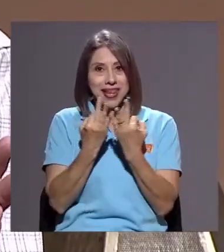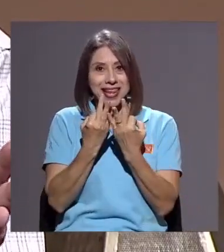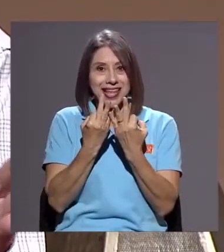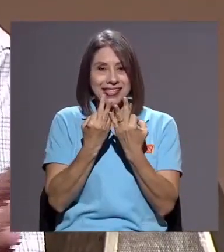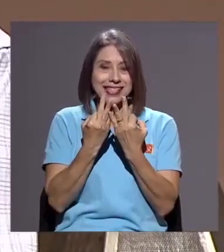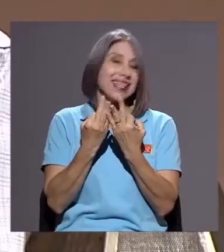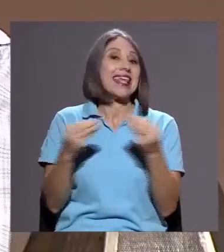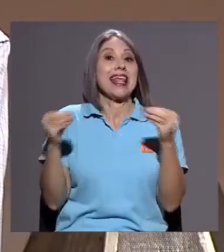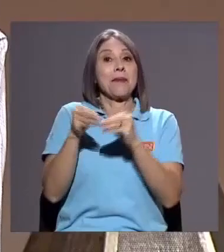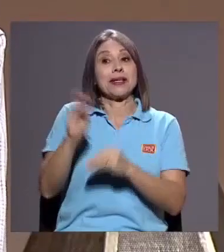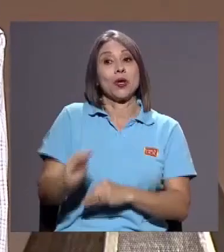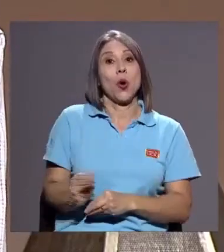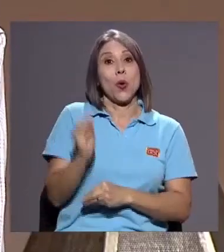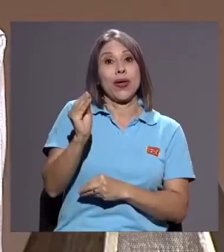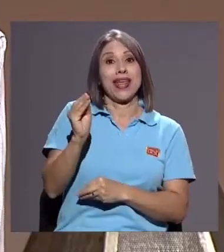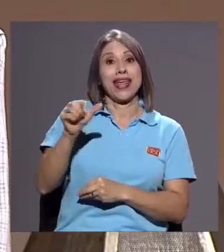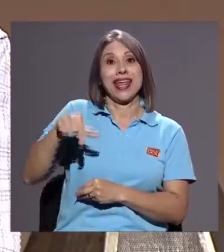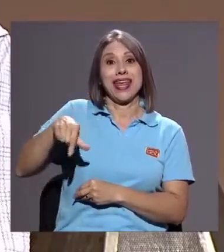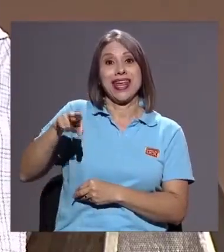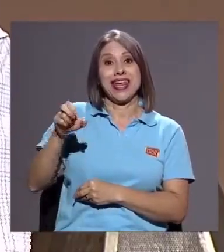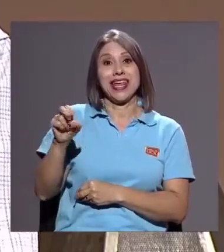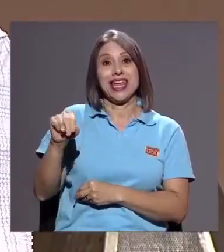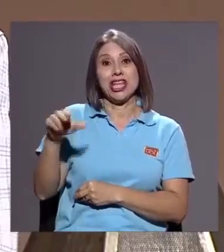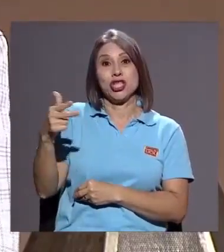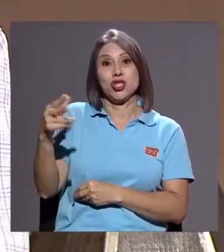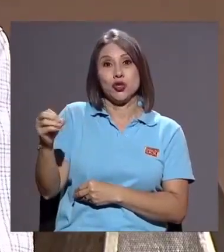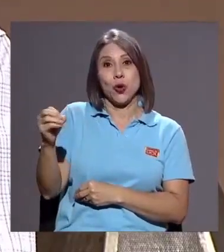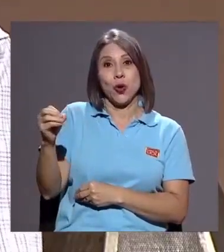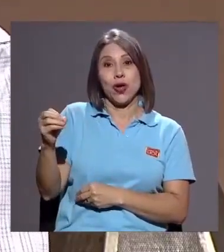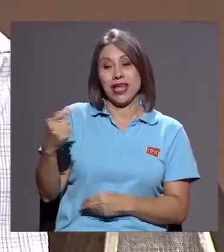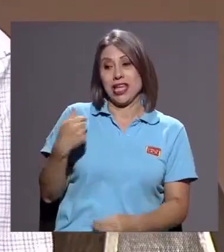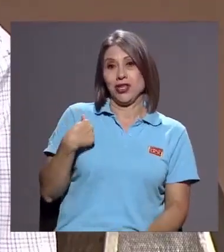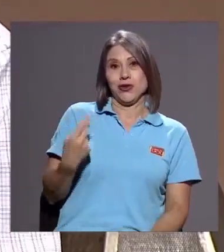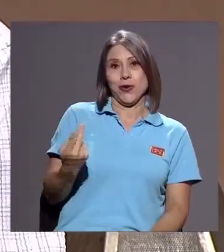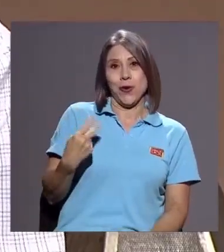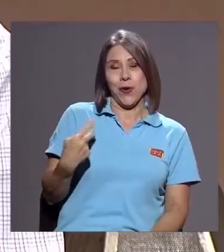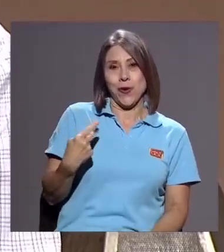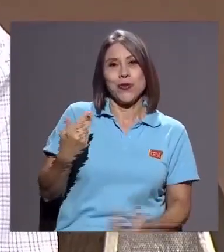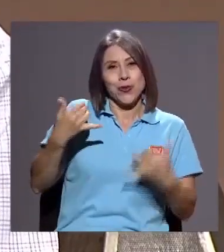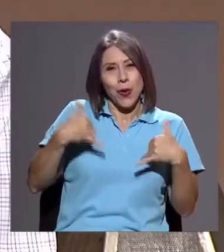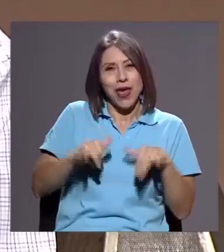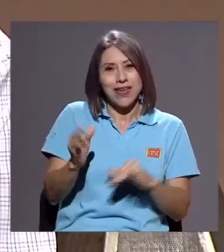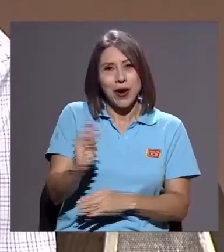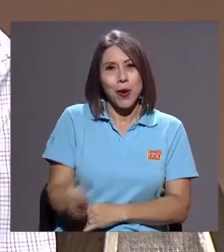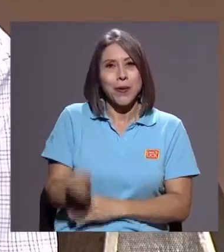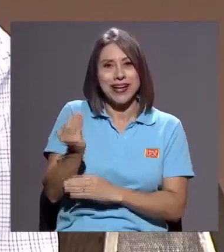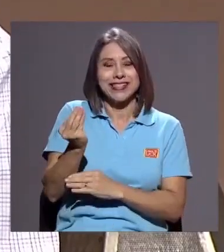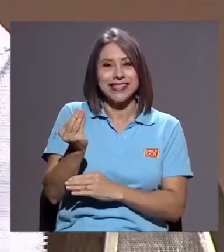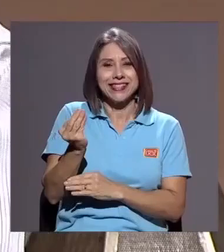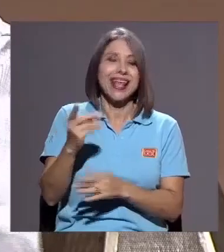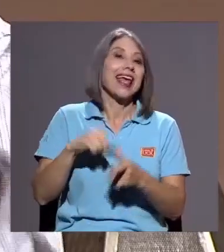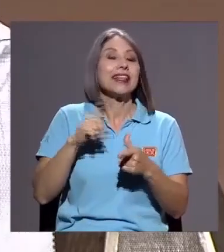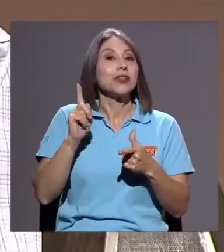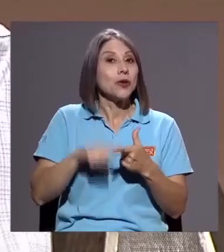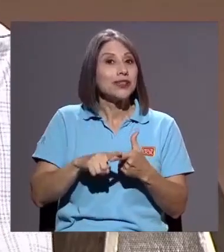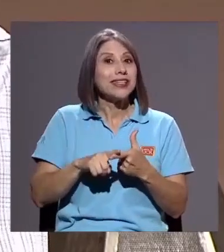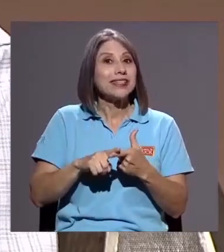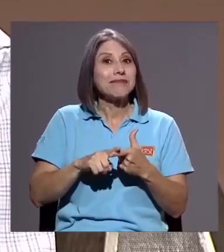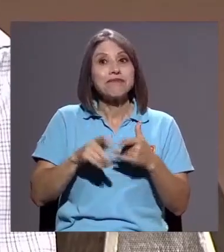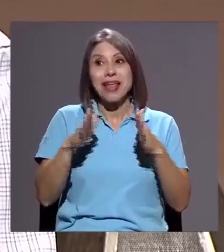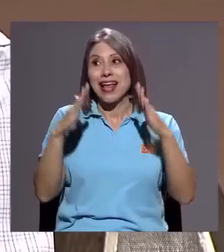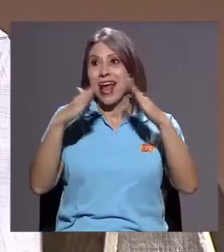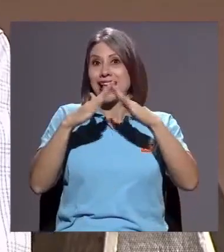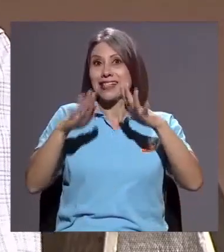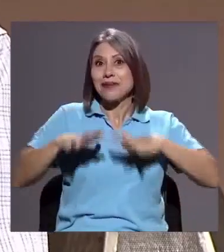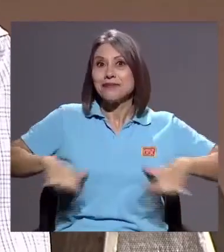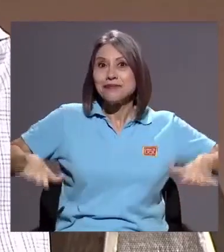Quincho, nuestro hermano menor, y yo todavía éramos, digamos, bastante jóvenes, digamos. Entonces, en el ambiente de la casa, donde